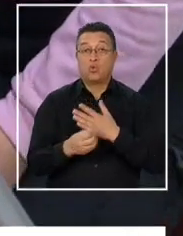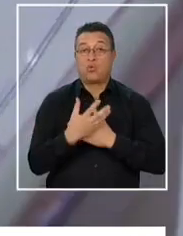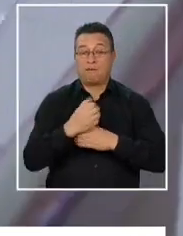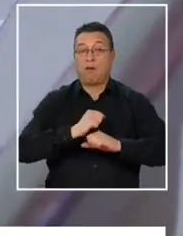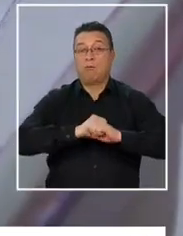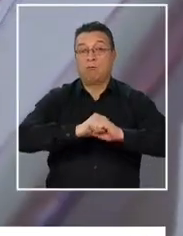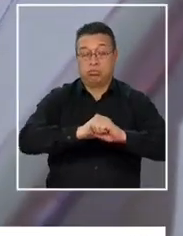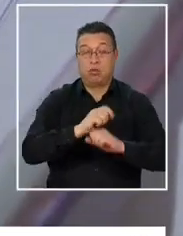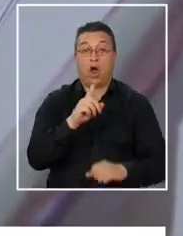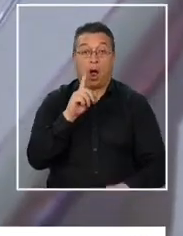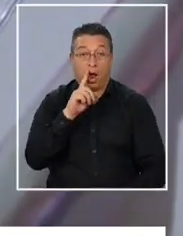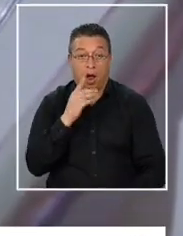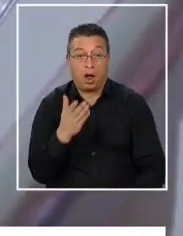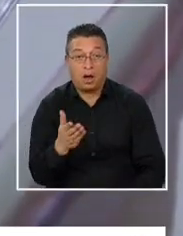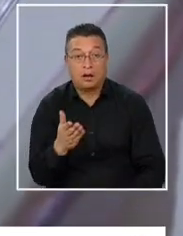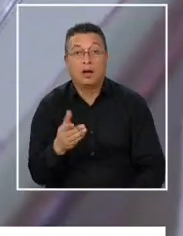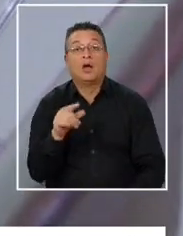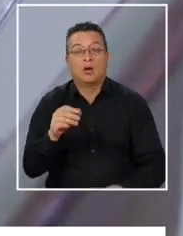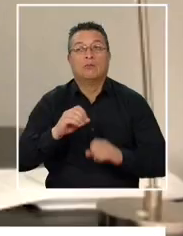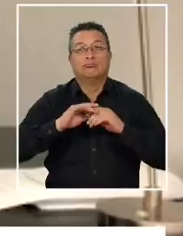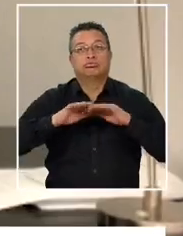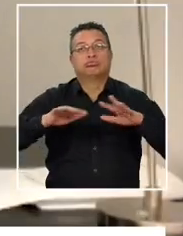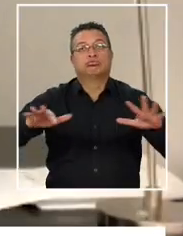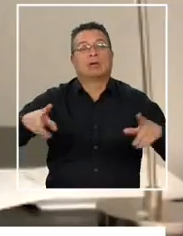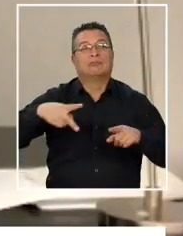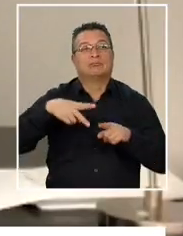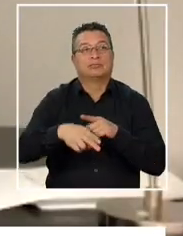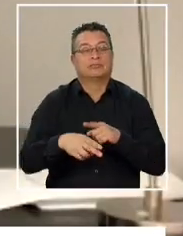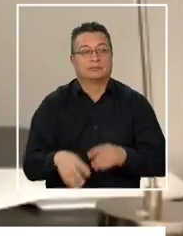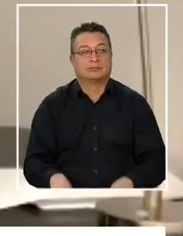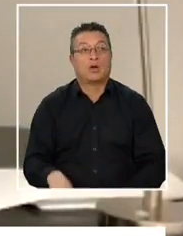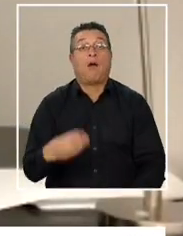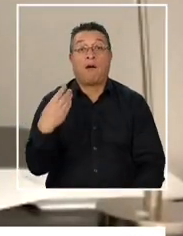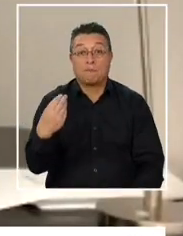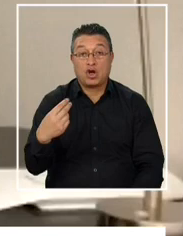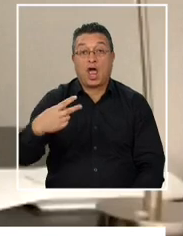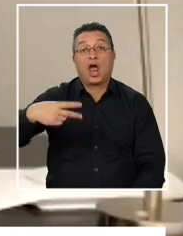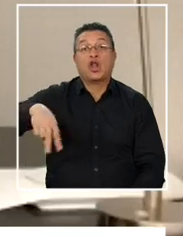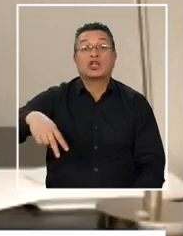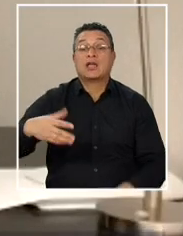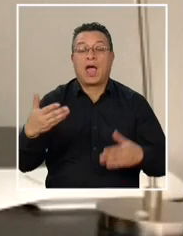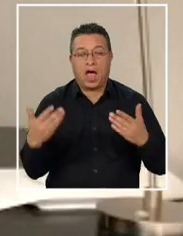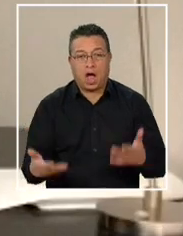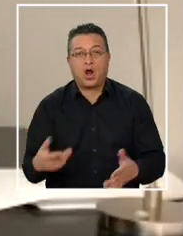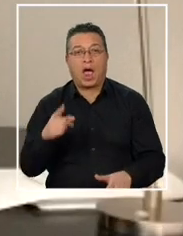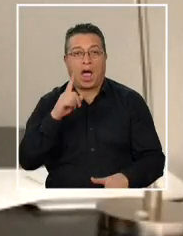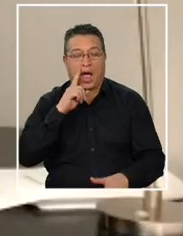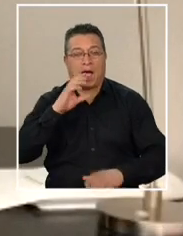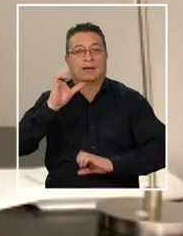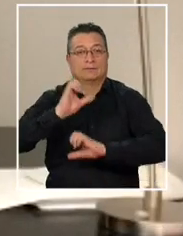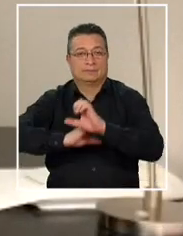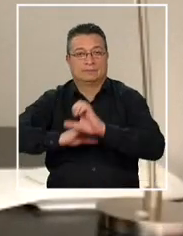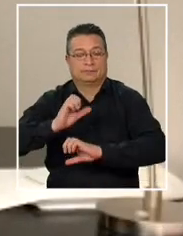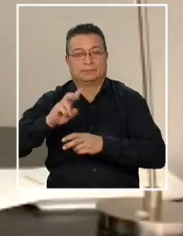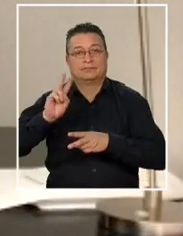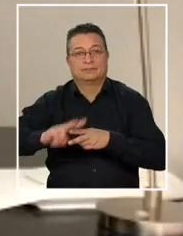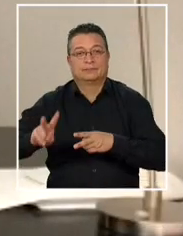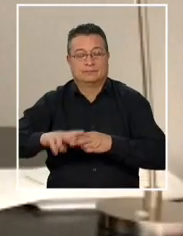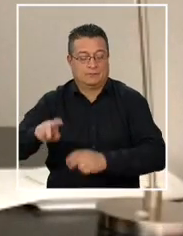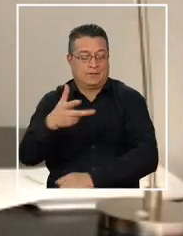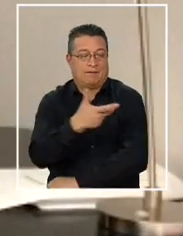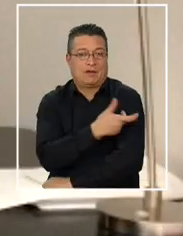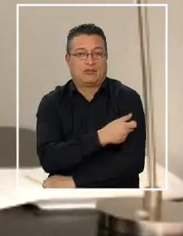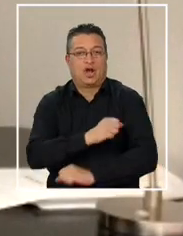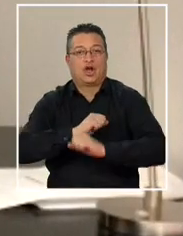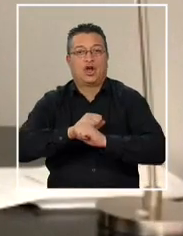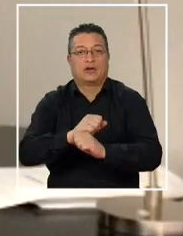para combatirla y así evitar su propagación. La gran noticia es que ahora tenemos un fabricante que ha producido una vacuna